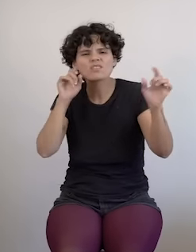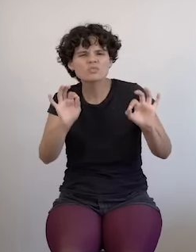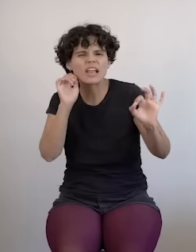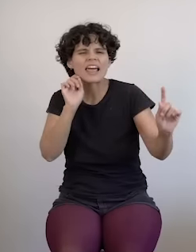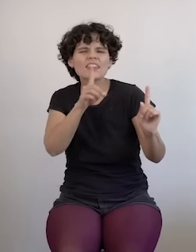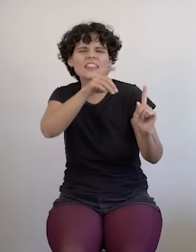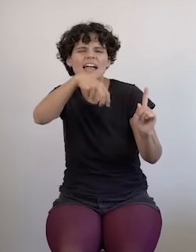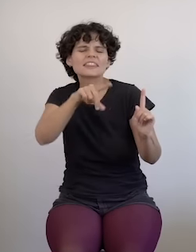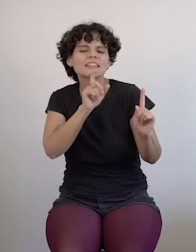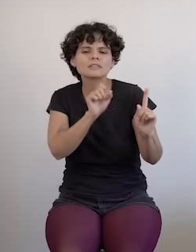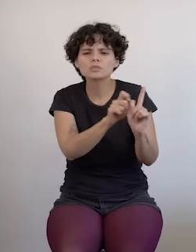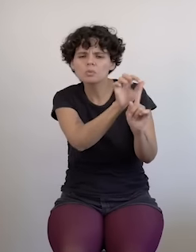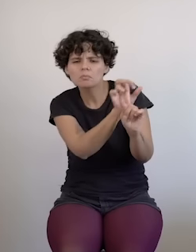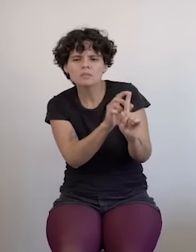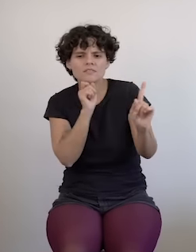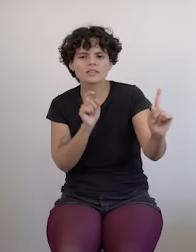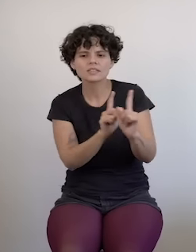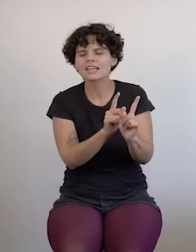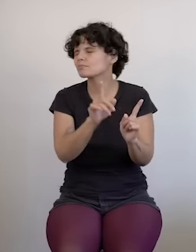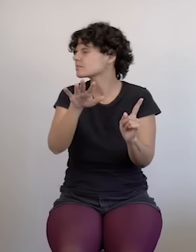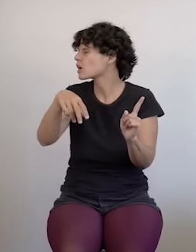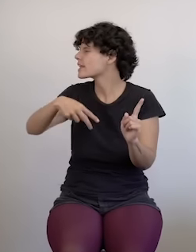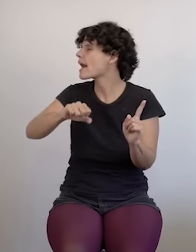estaba rapeando y sale el Dante,